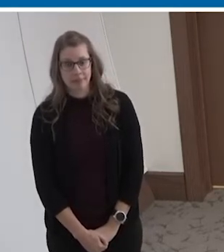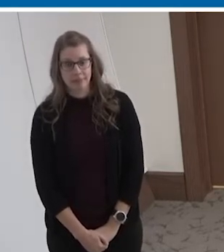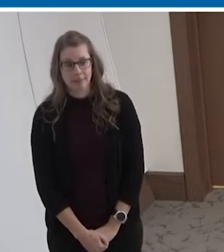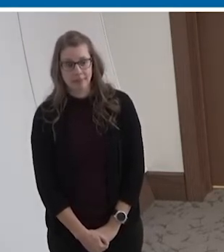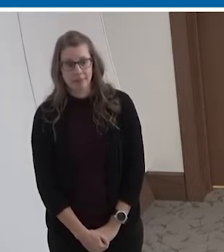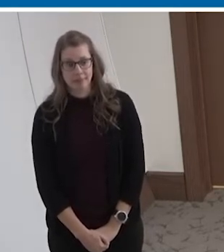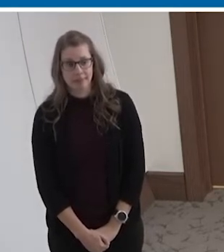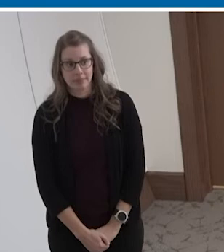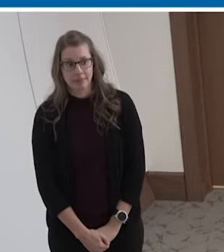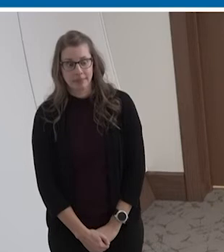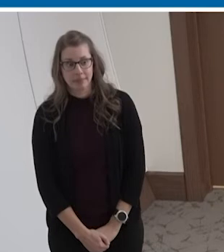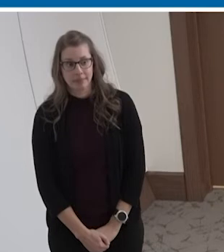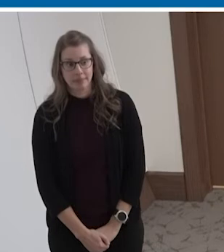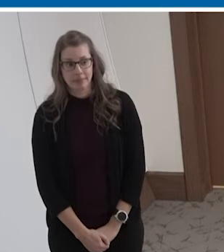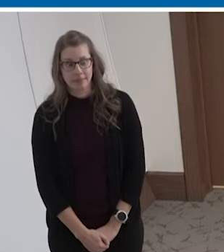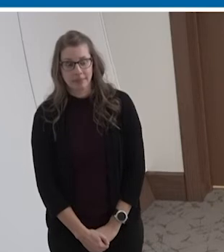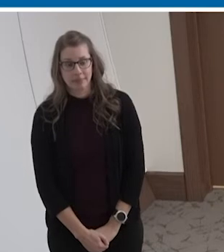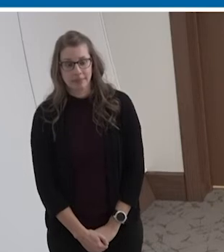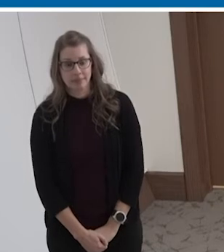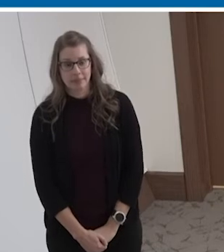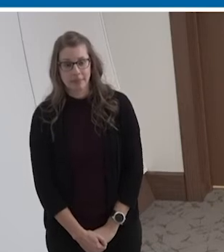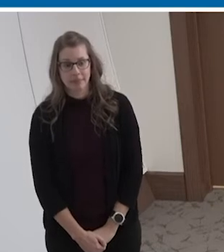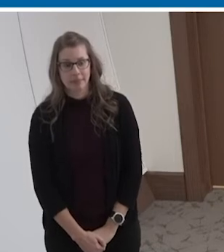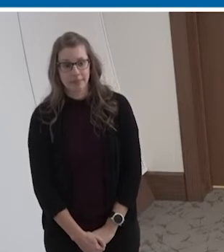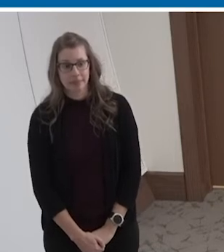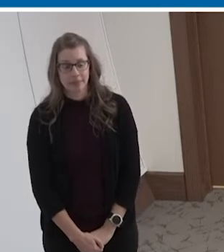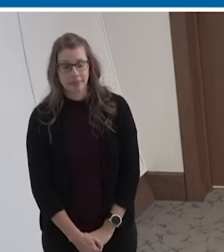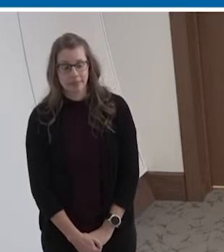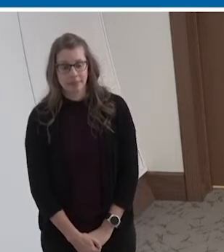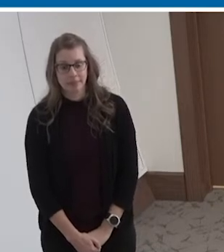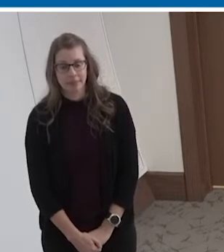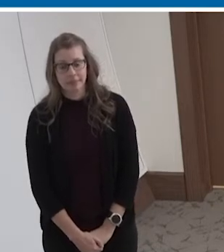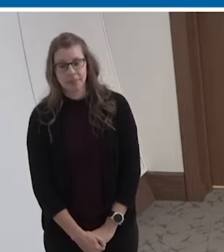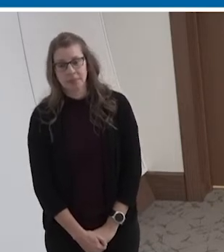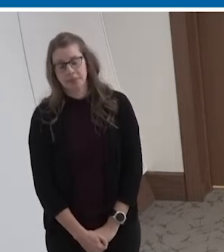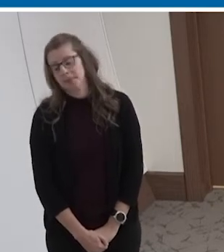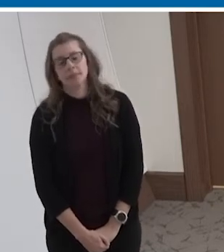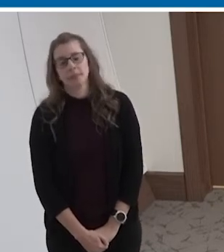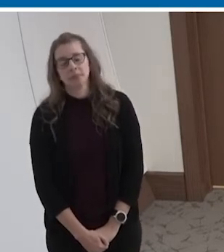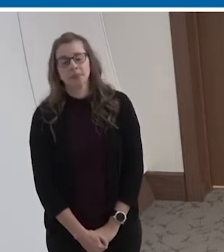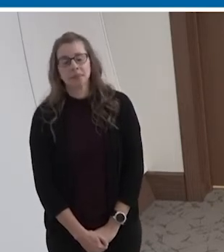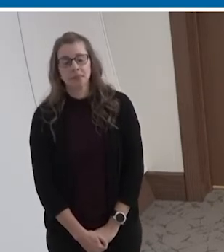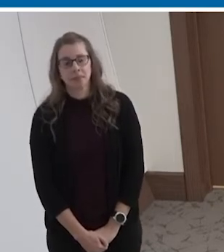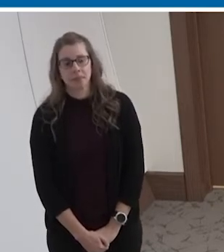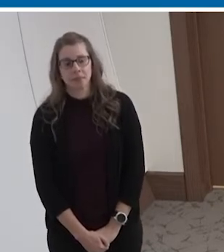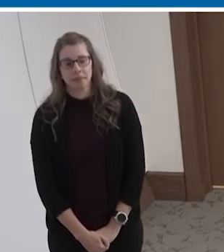TLC. Y ahí podrá obtener mucha información